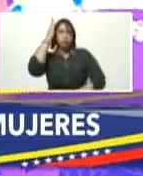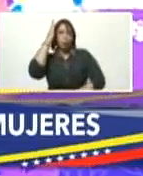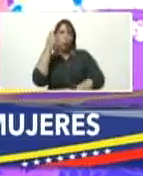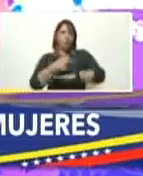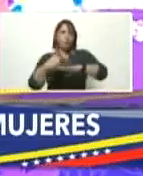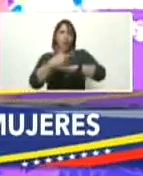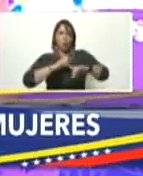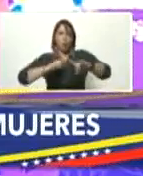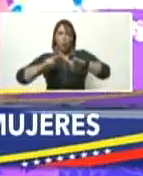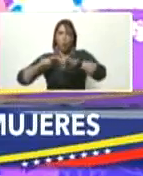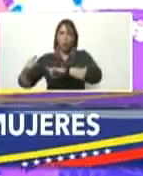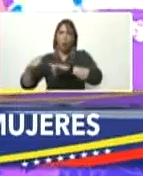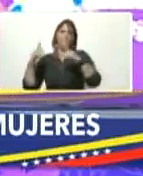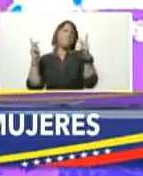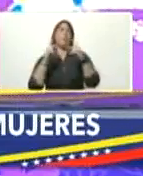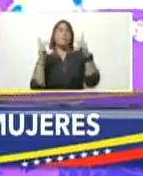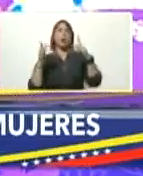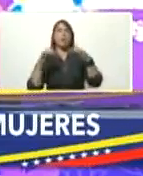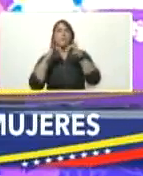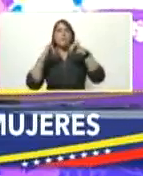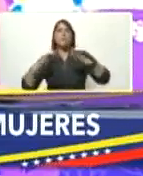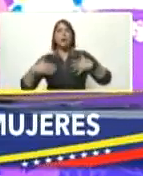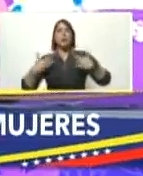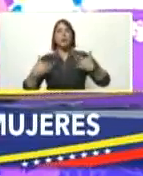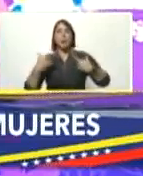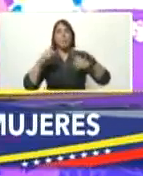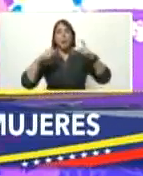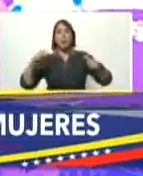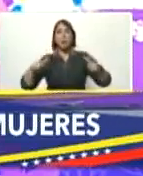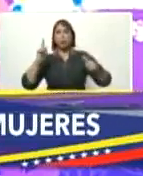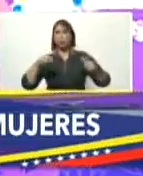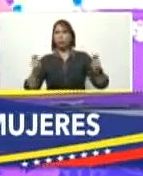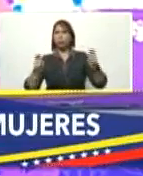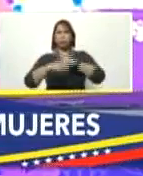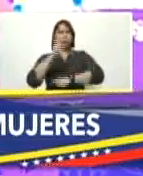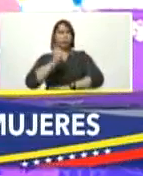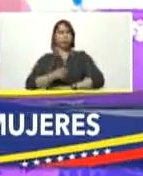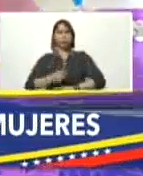gobierno, la prosperidad y felicidad de la gente, los cambios, pues.